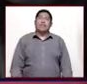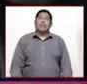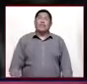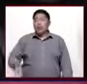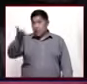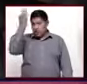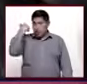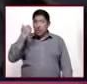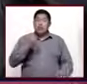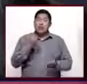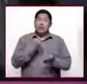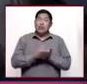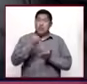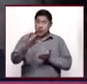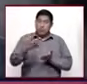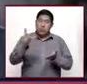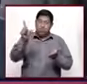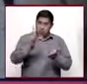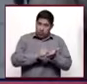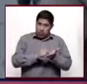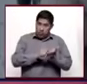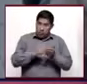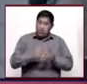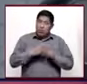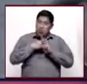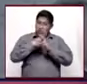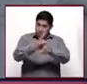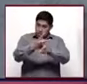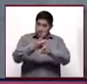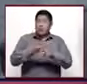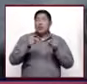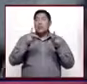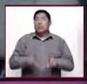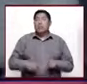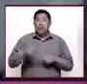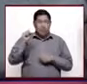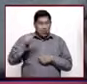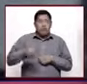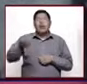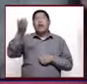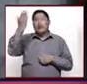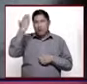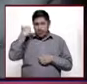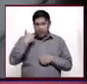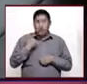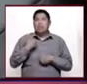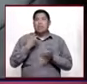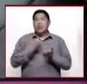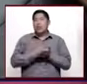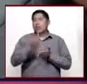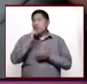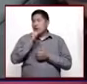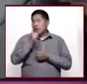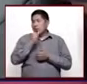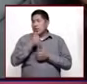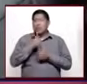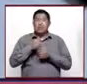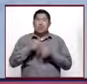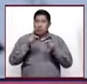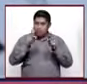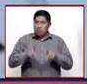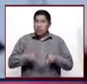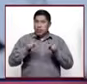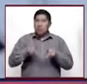Antes, ¿ustedes también compraban periódico? Sí. Y le prestaban al cliente. Sí, señores, comprábamos cada día para los